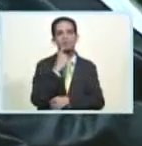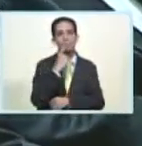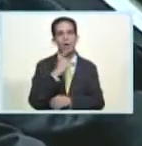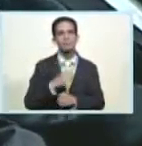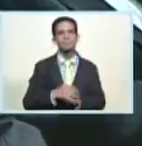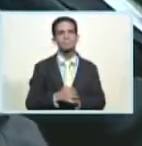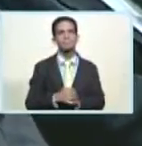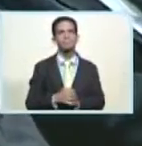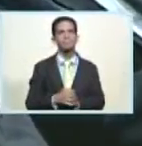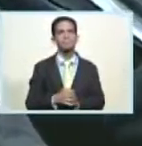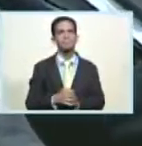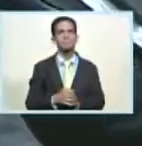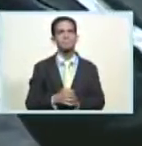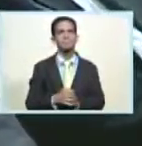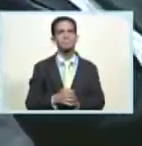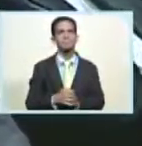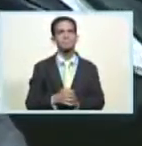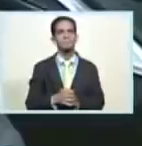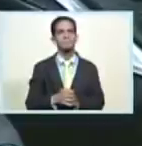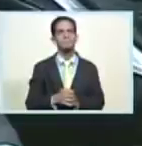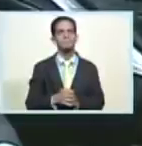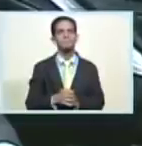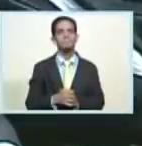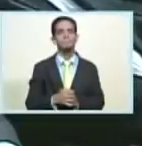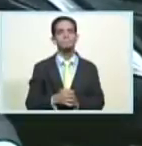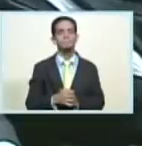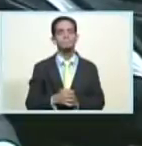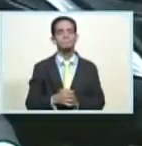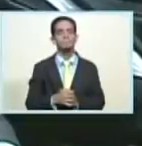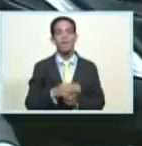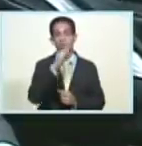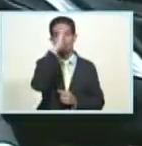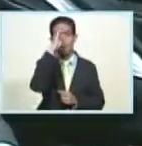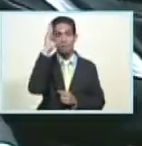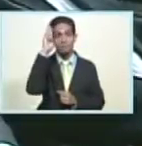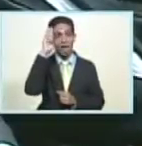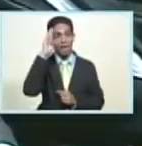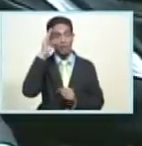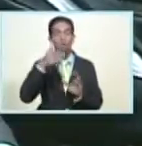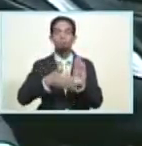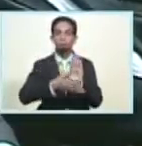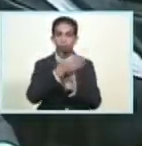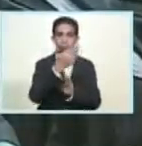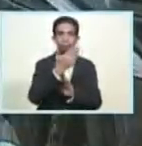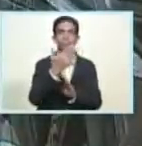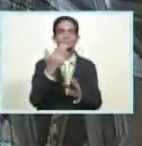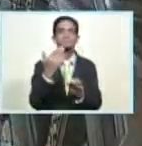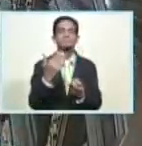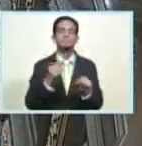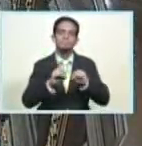Elías cogió los caminos universitarios y Diosdado cogió los caminos de las armas